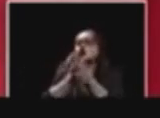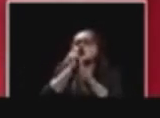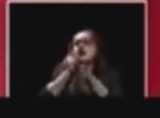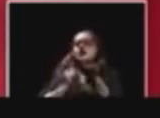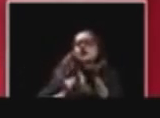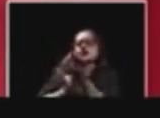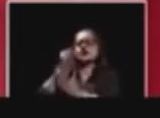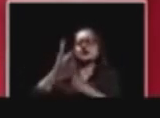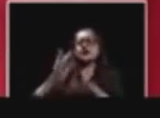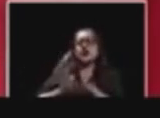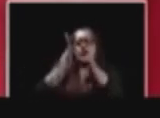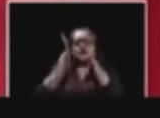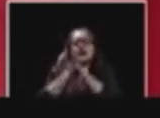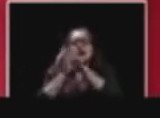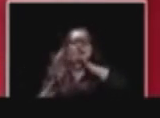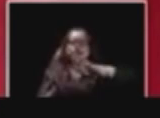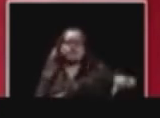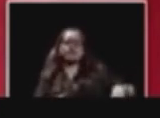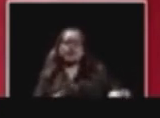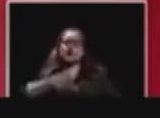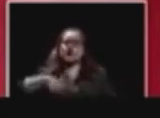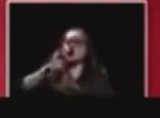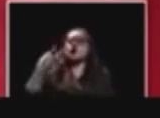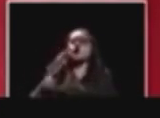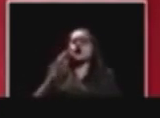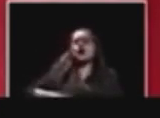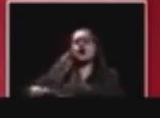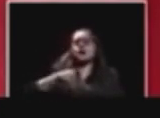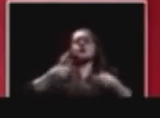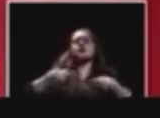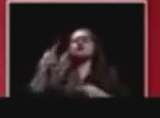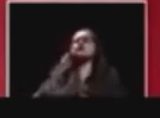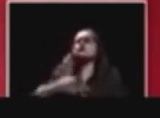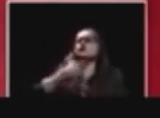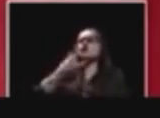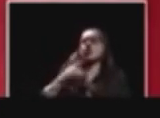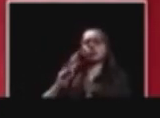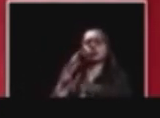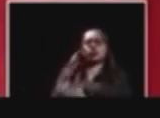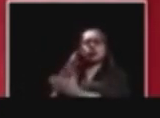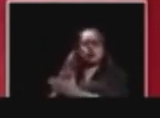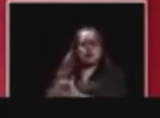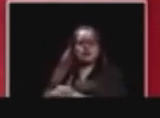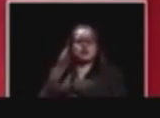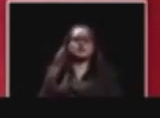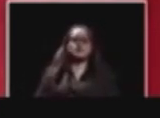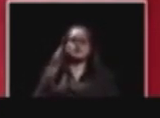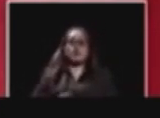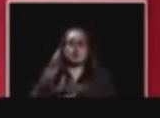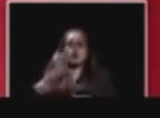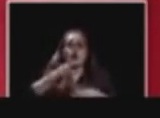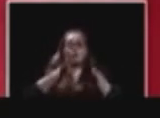se olvidó el sentimiento de los ciudadanos. Por ello, lo primero que